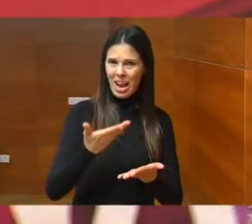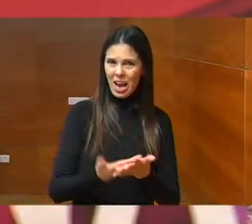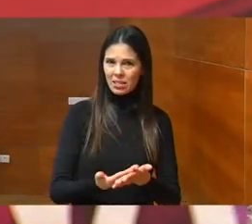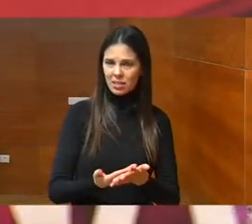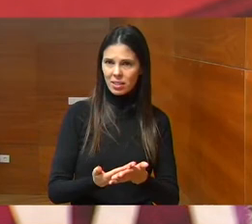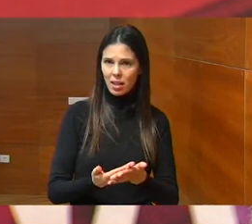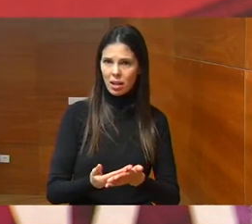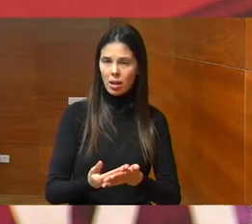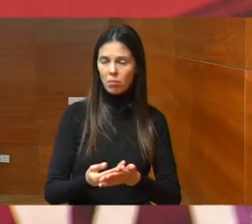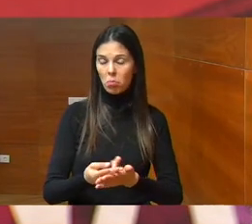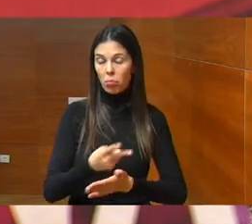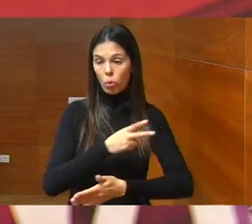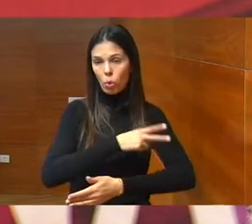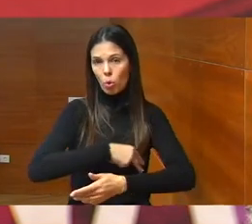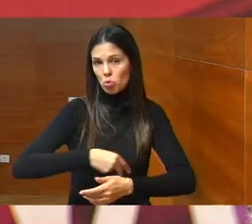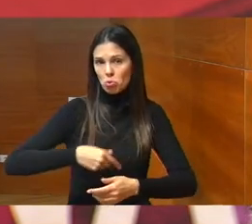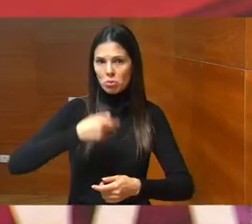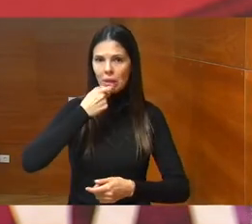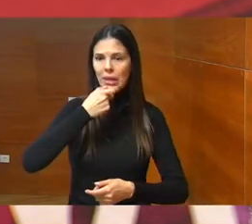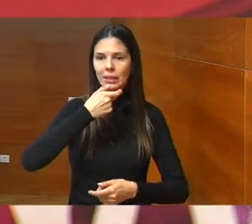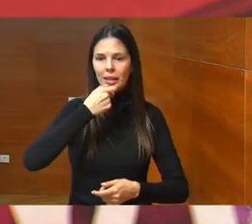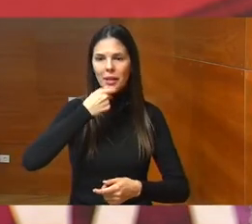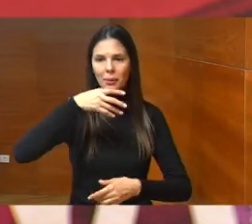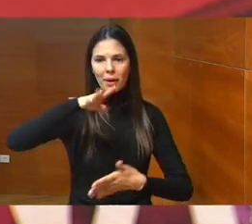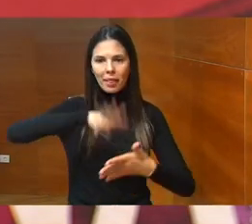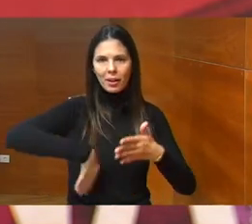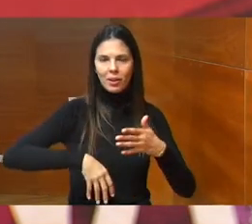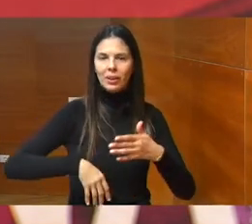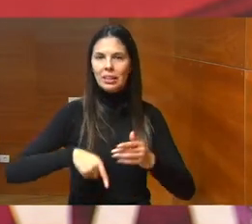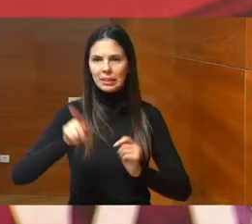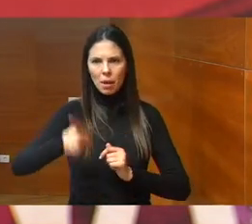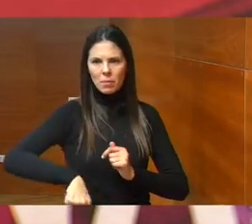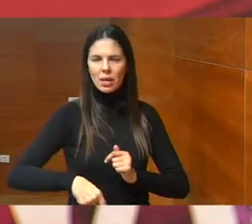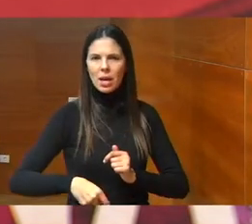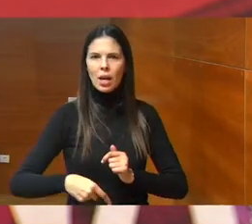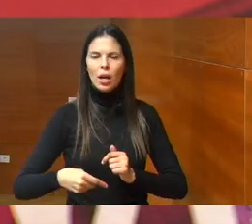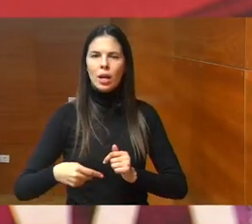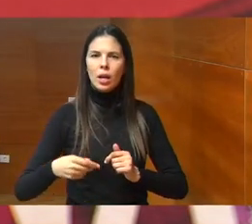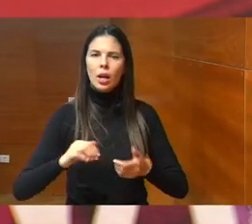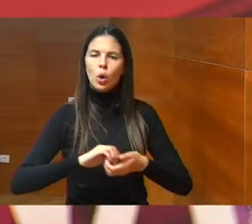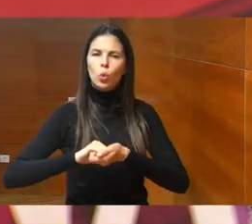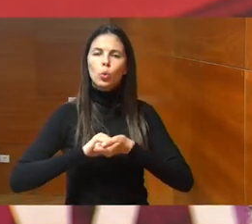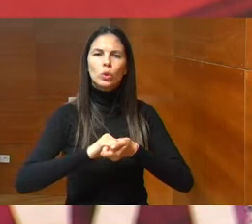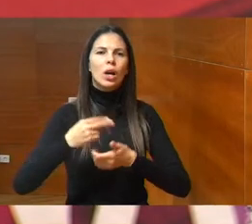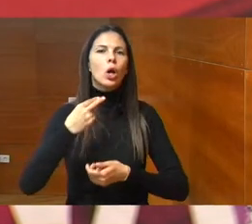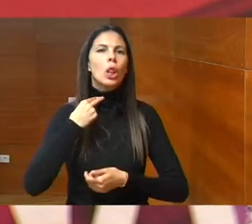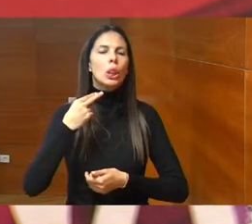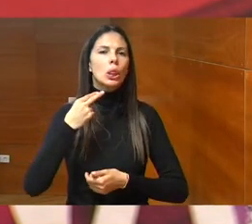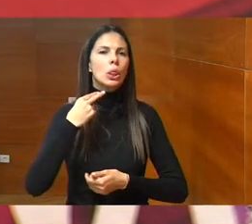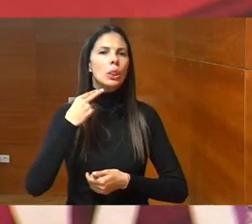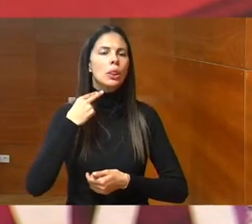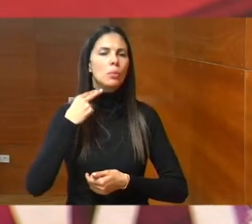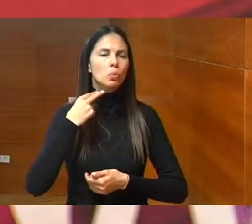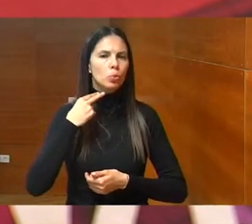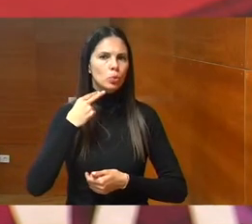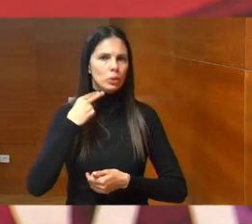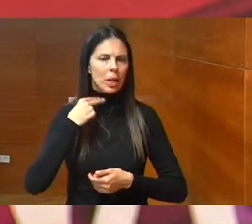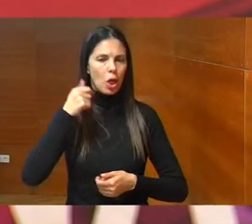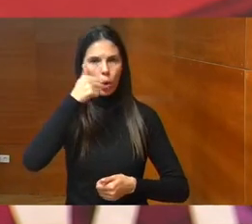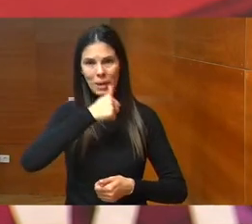en Barcelona era acuñado tambiéndo de diputado de virla García Laureano Gómez palazza